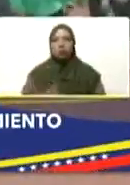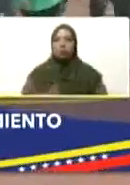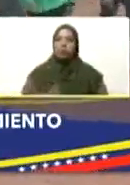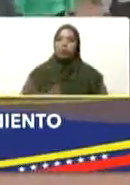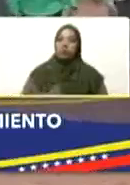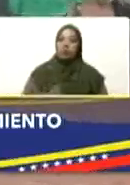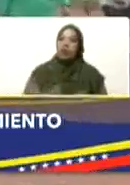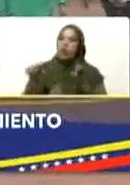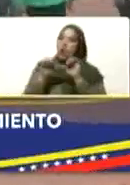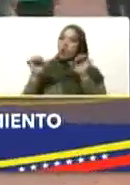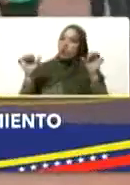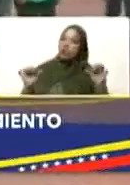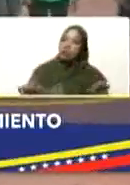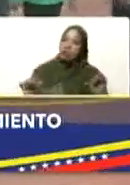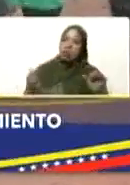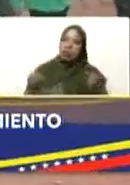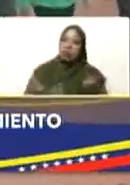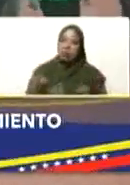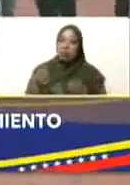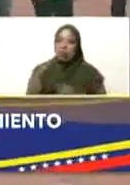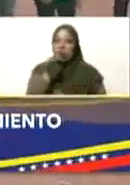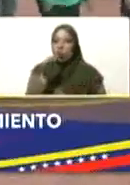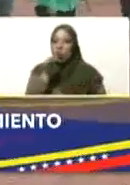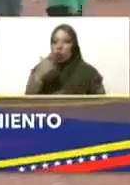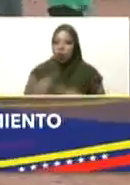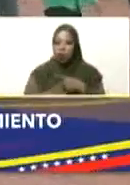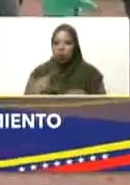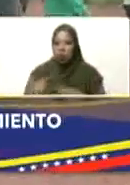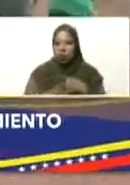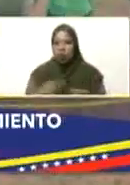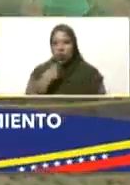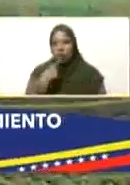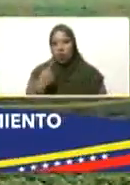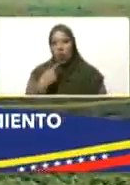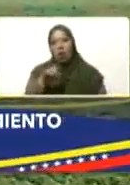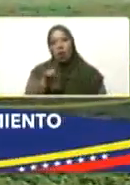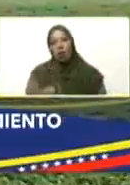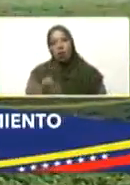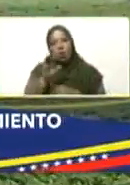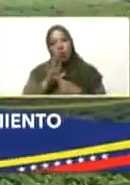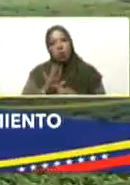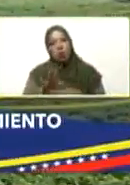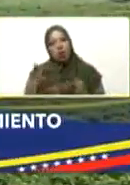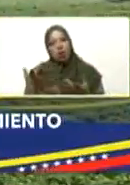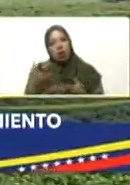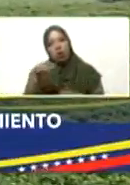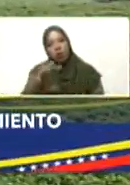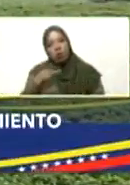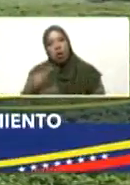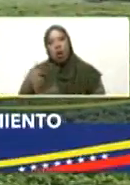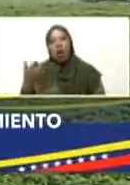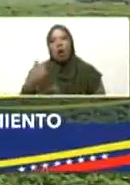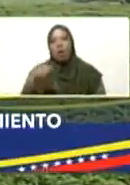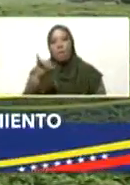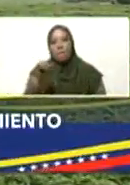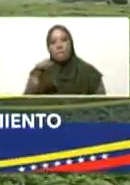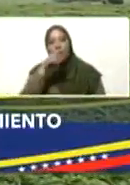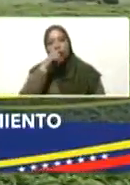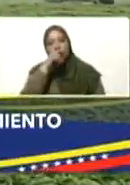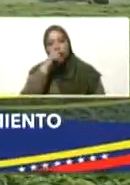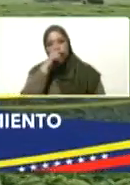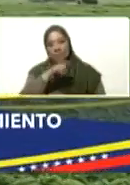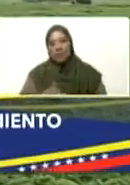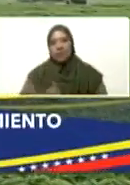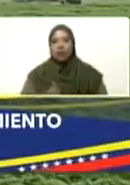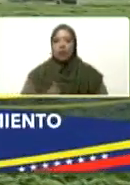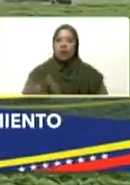es un sistema de riego vertical que permite en este caso regar, como usted lo está presenciando, a su mano izquierda, pero también a su